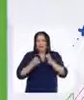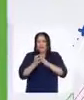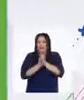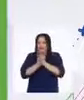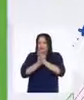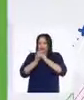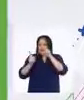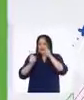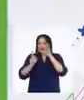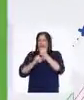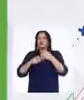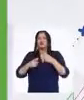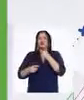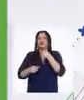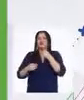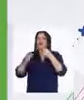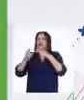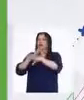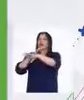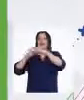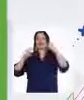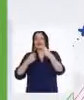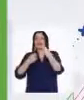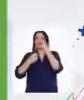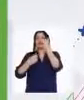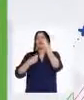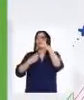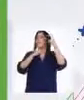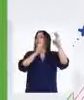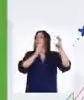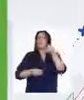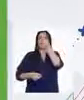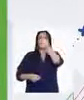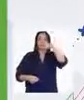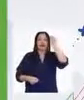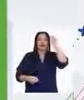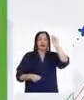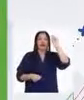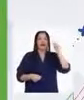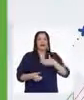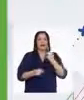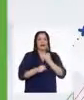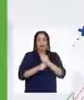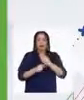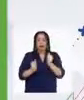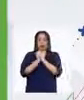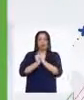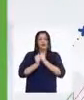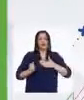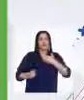nos encanta salir, viajar. De hecho, mi trabajo implica muchos viajes a los cuales voy muchas veces con mis